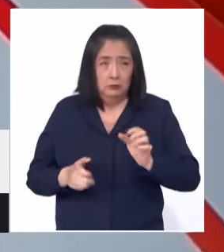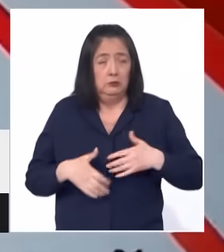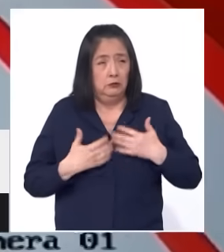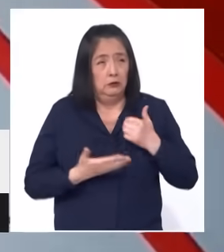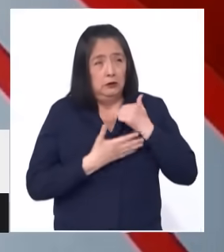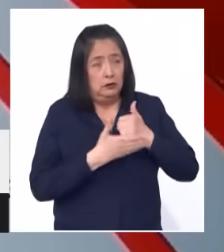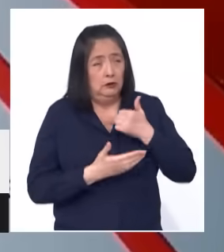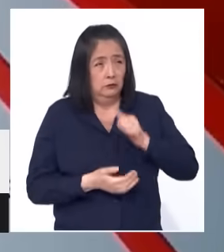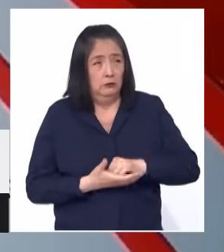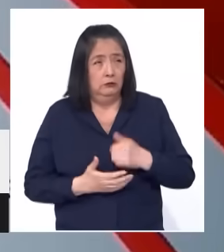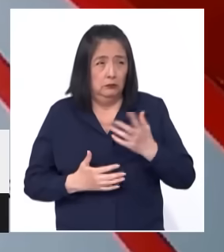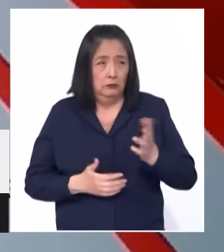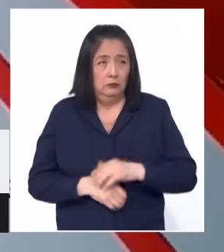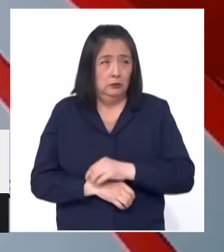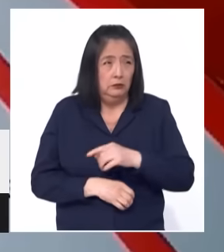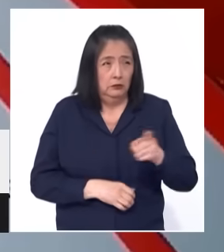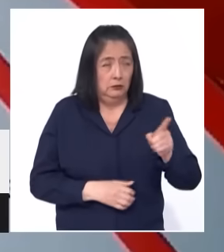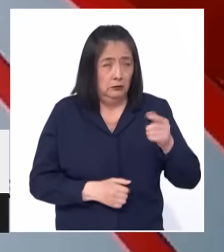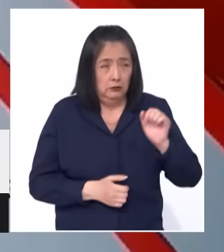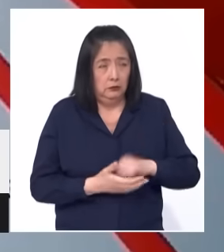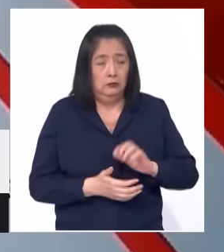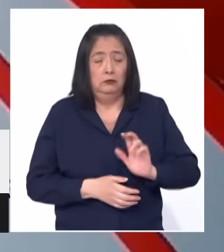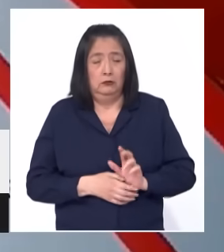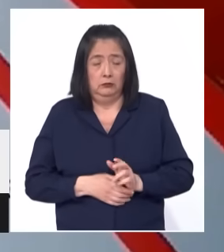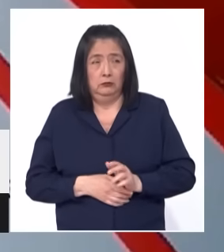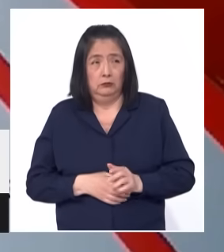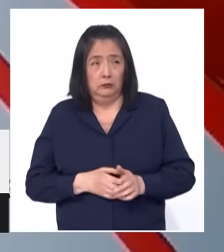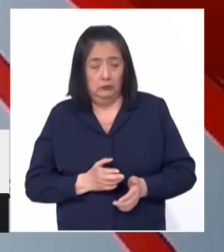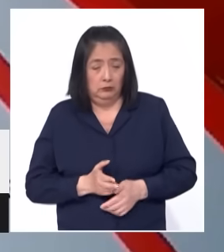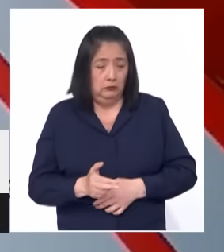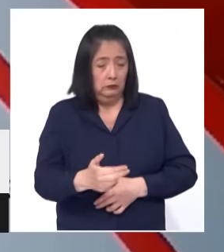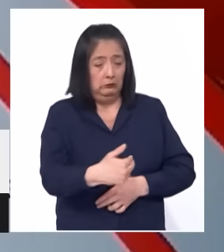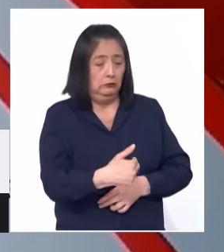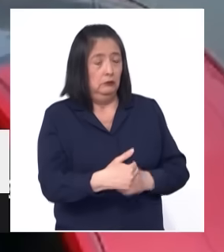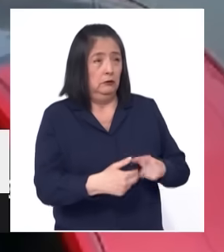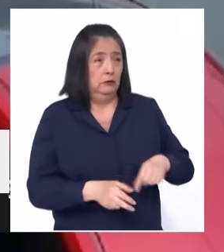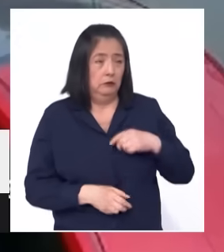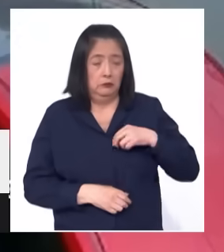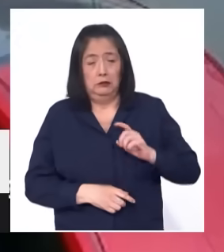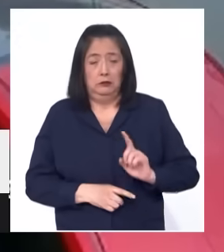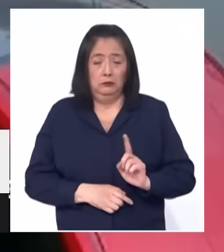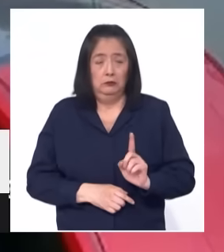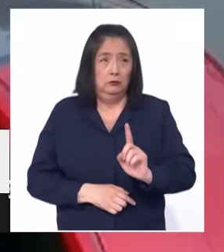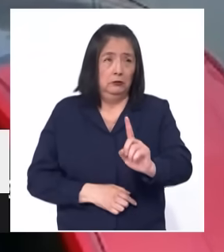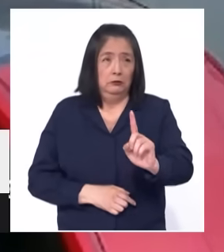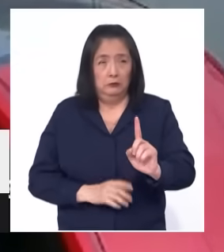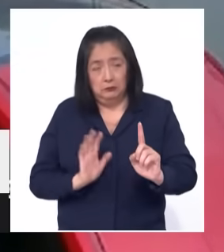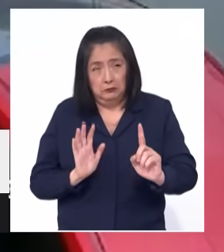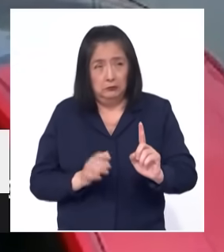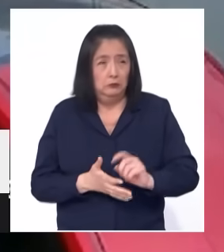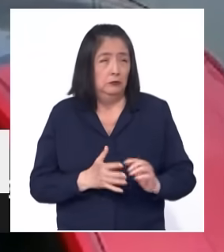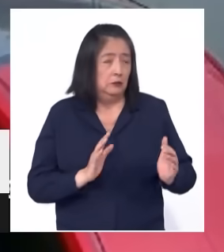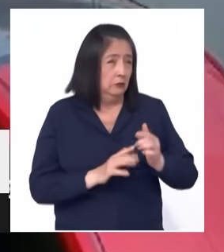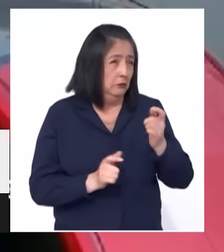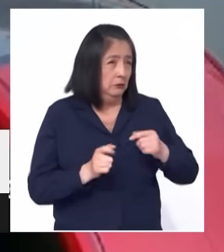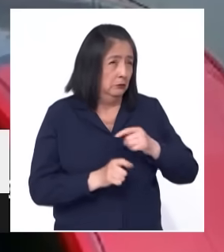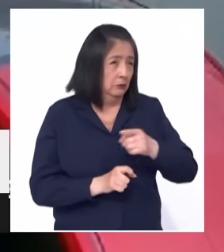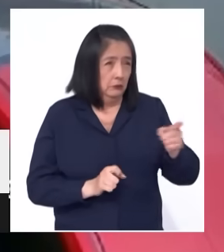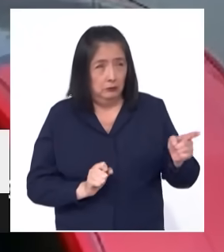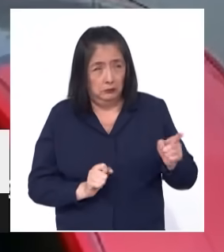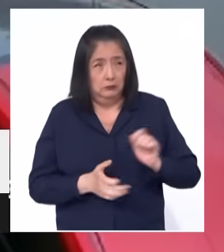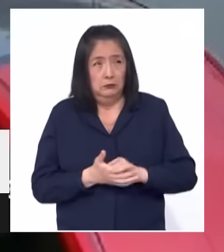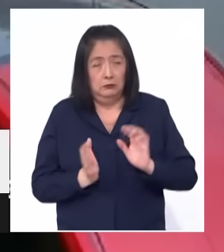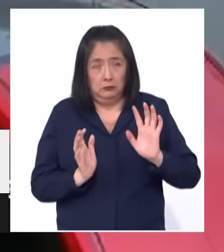les podemos ayudar. Entonces ellos han girado, la señorita ha seguido avanzando, de repente respaldada por los negocios